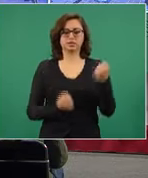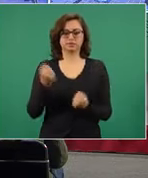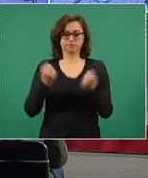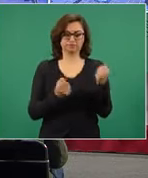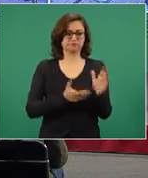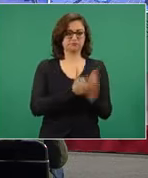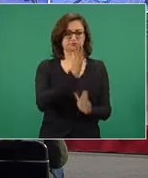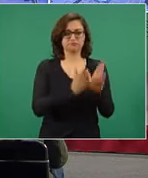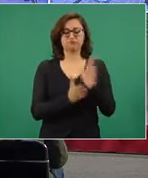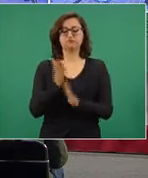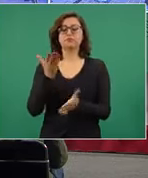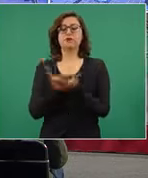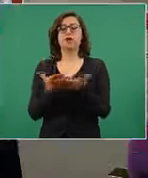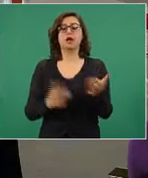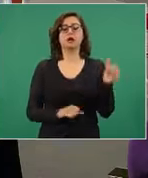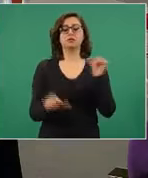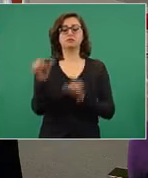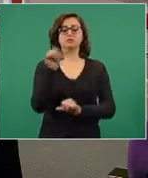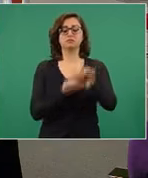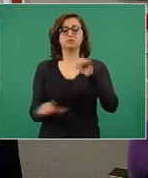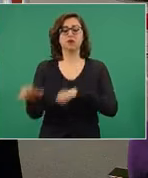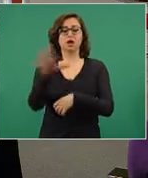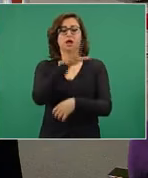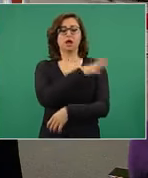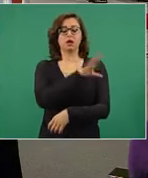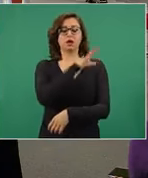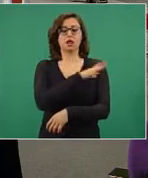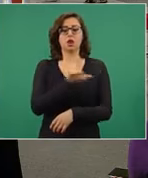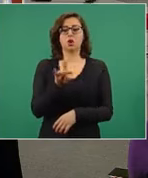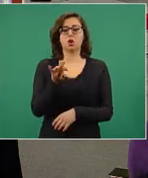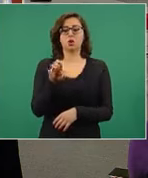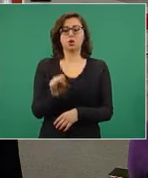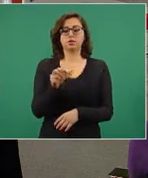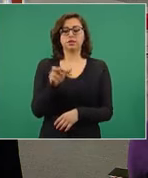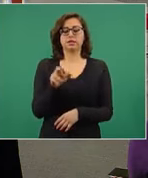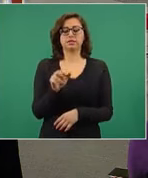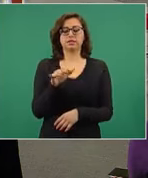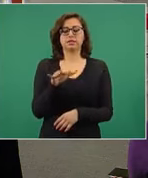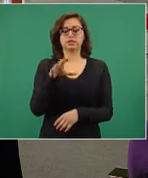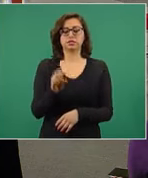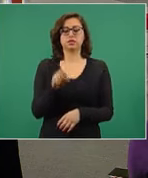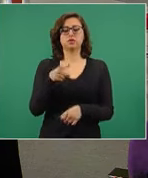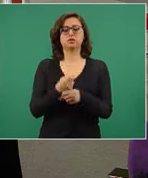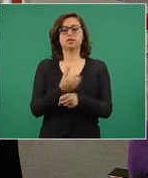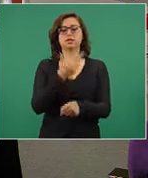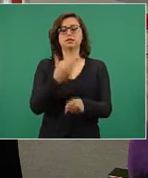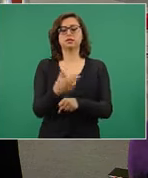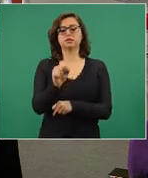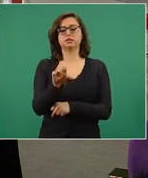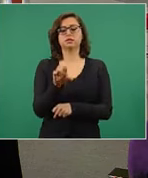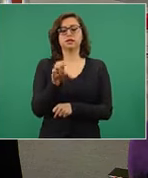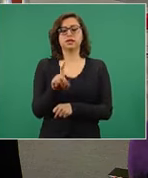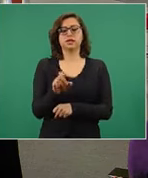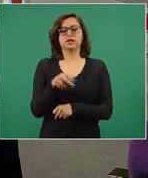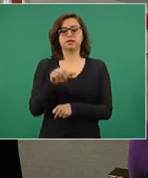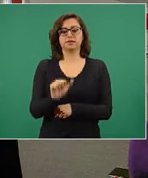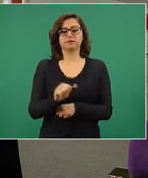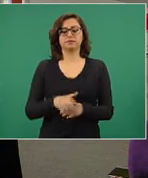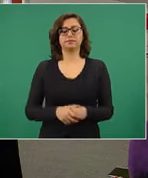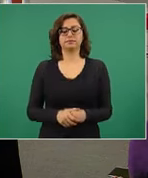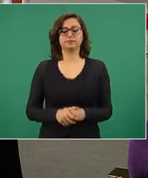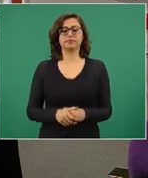palabra al señor general Luis Crescencio Sandoval González, secretario de la Defensa. Gracias.